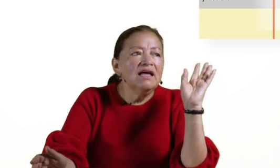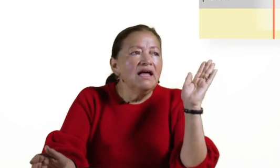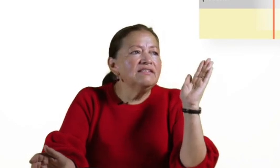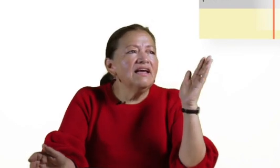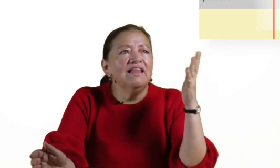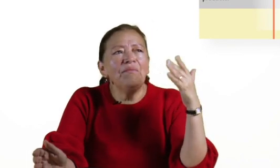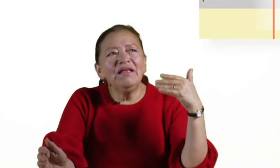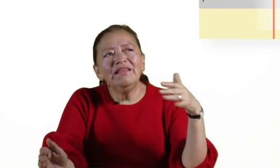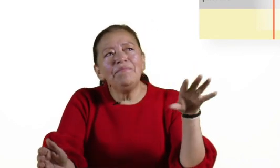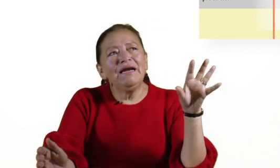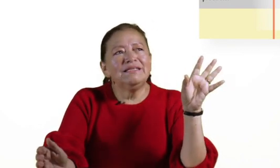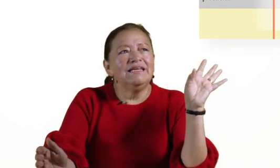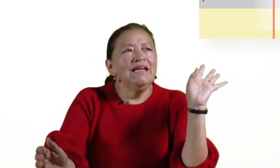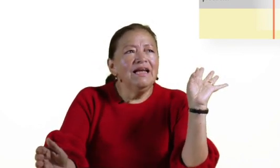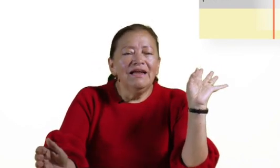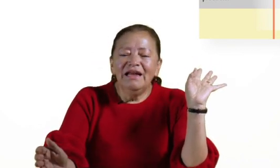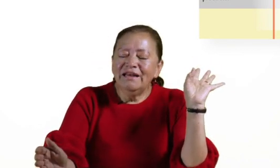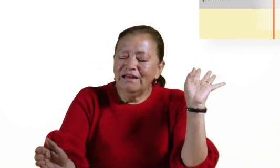entonces, seguidamente